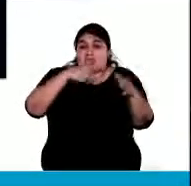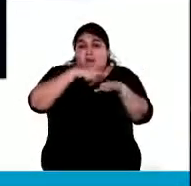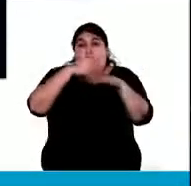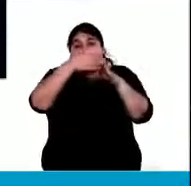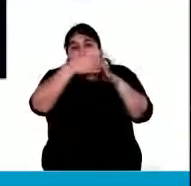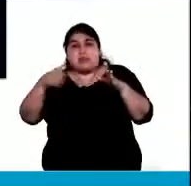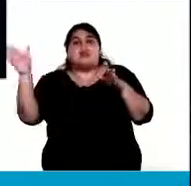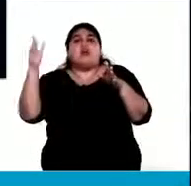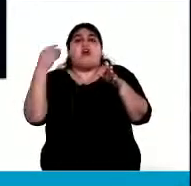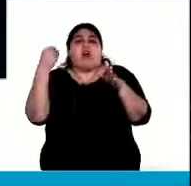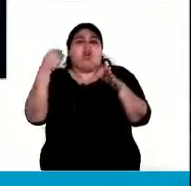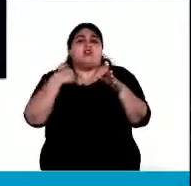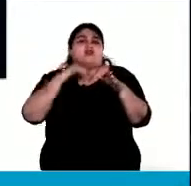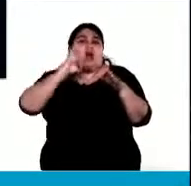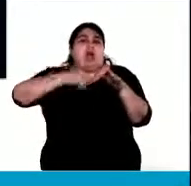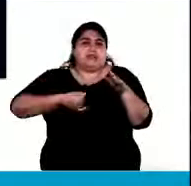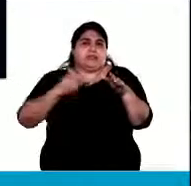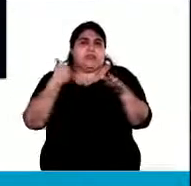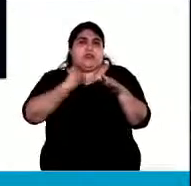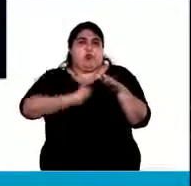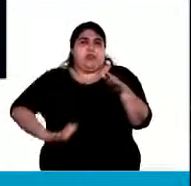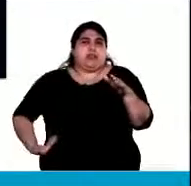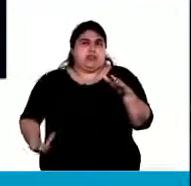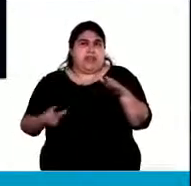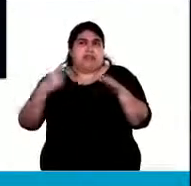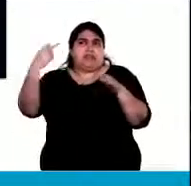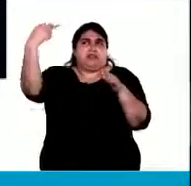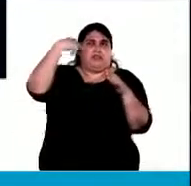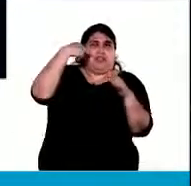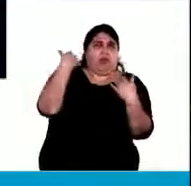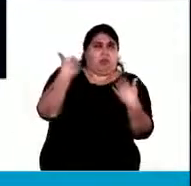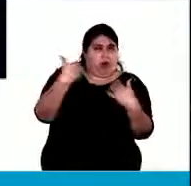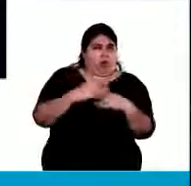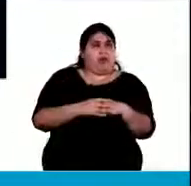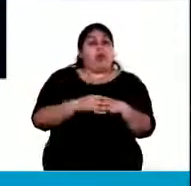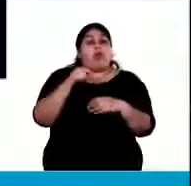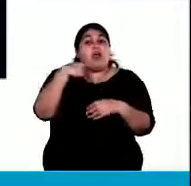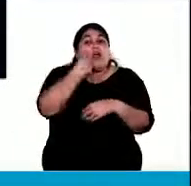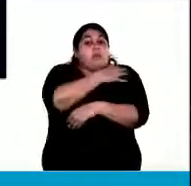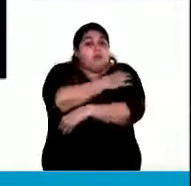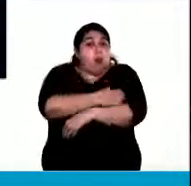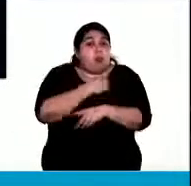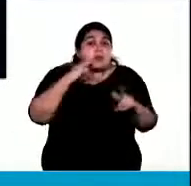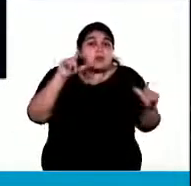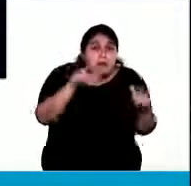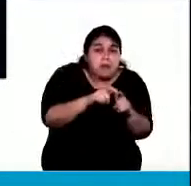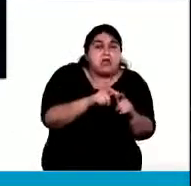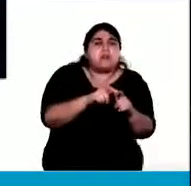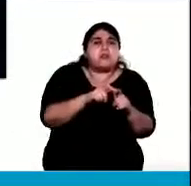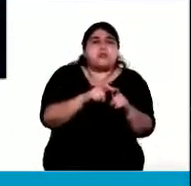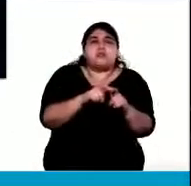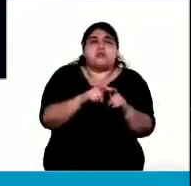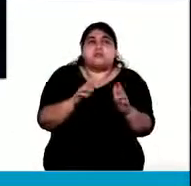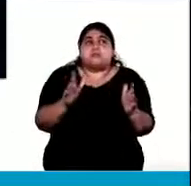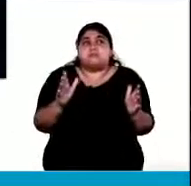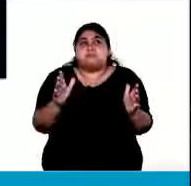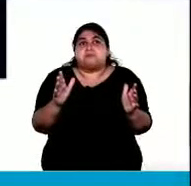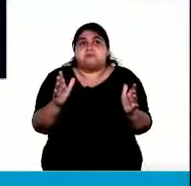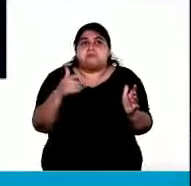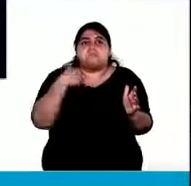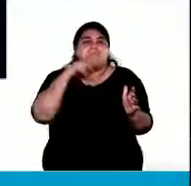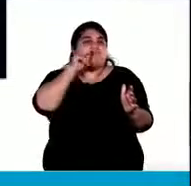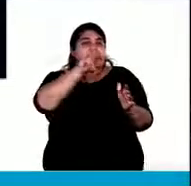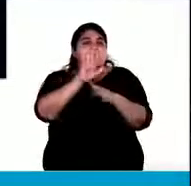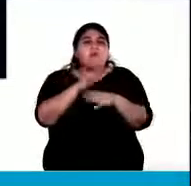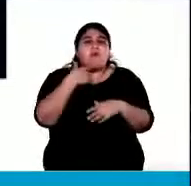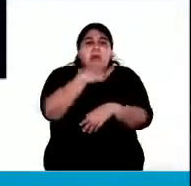el cual acepto ser evaluado como presidente, por si pudimos reducir la pobreza en este gobierno. Bueno, no solo no la han reducido,